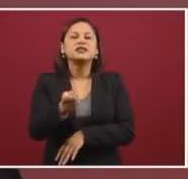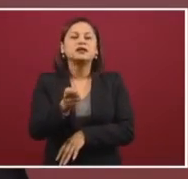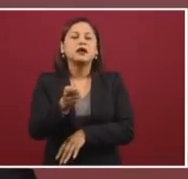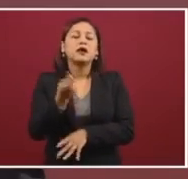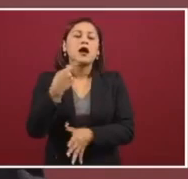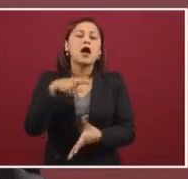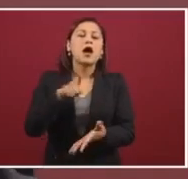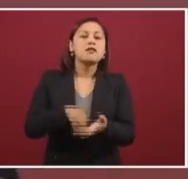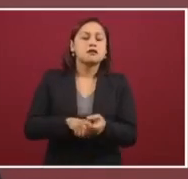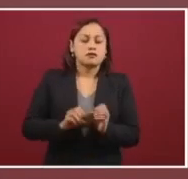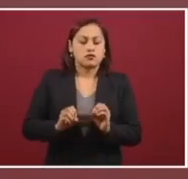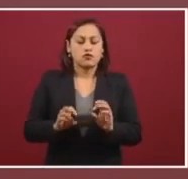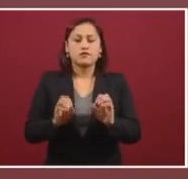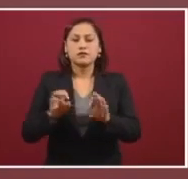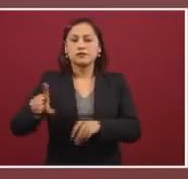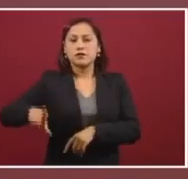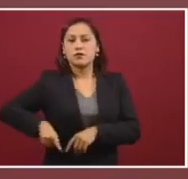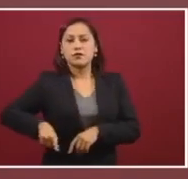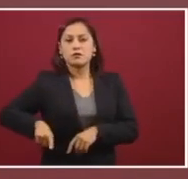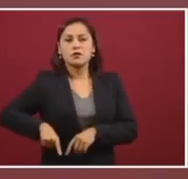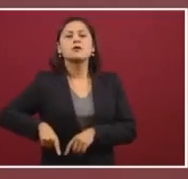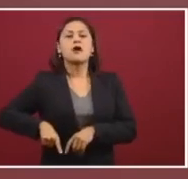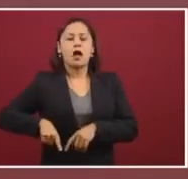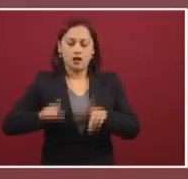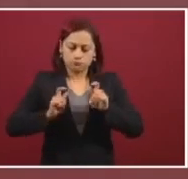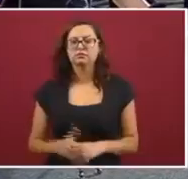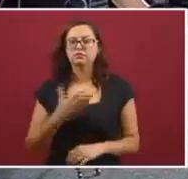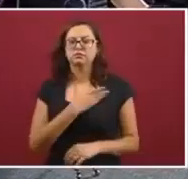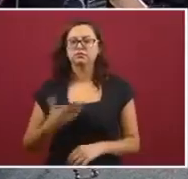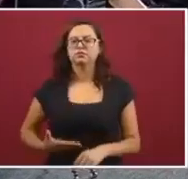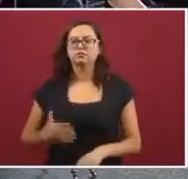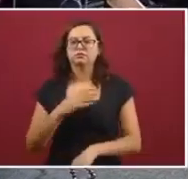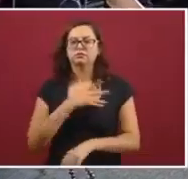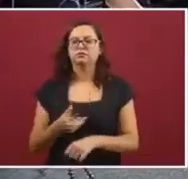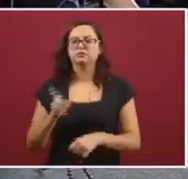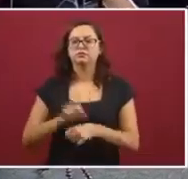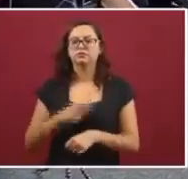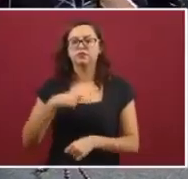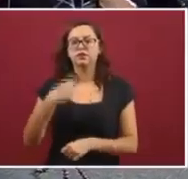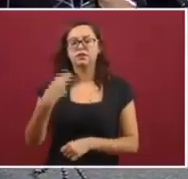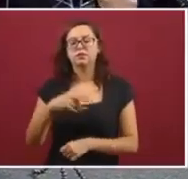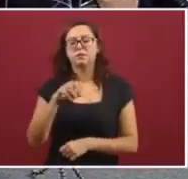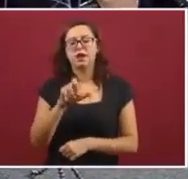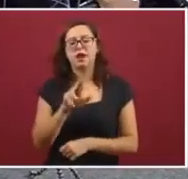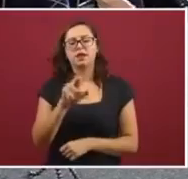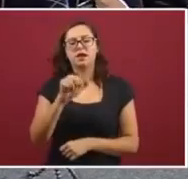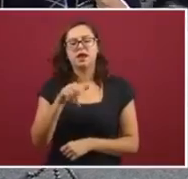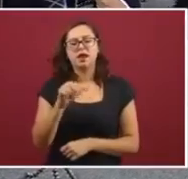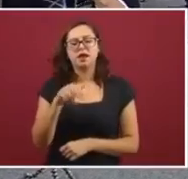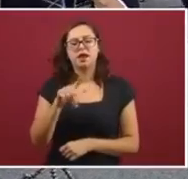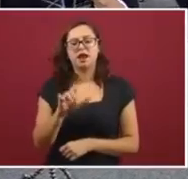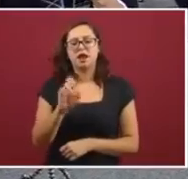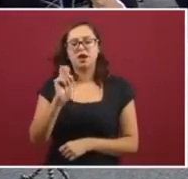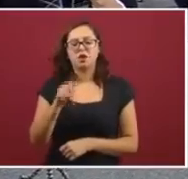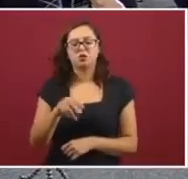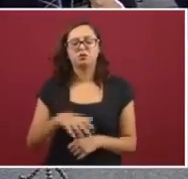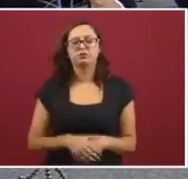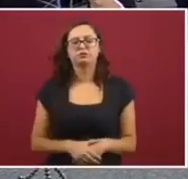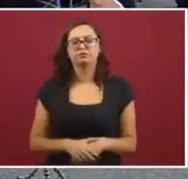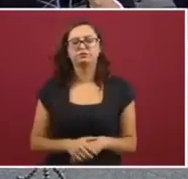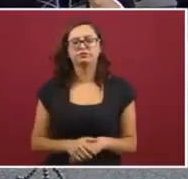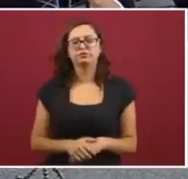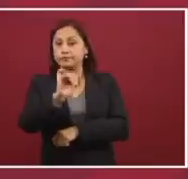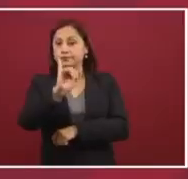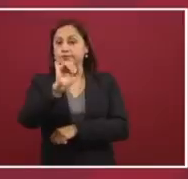y otras tareas pero no se despide a nadie la policía